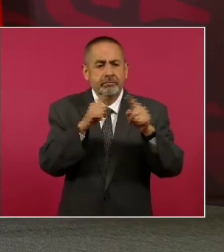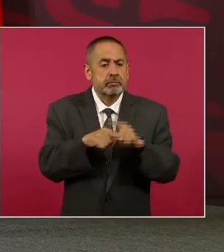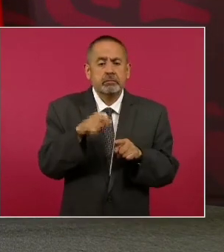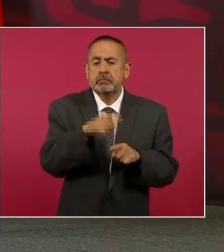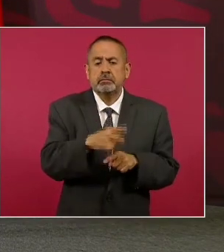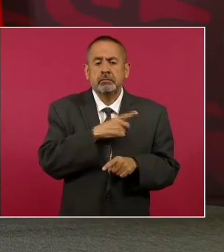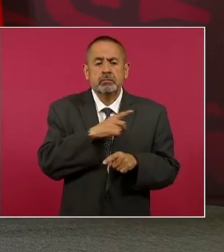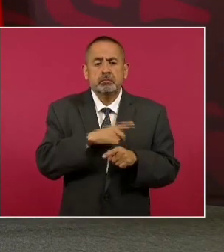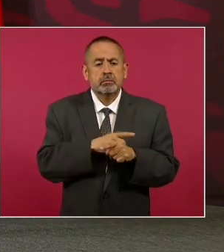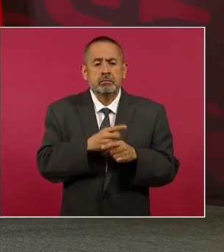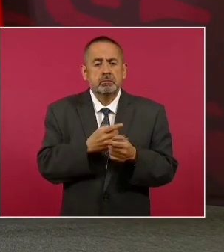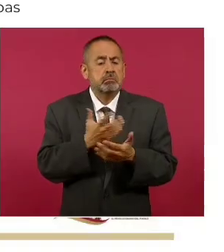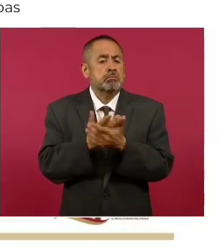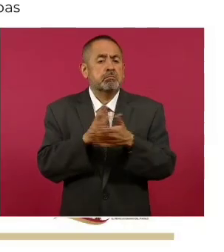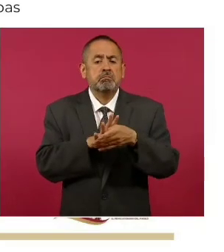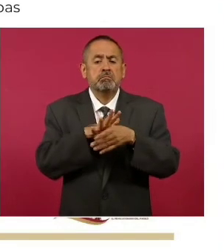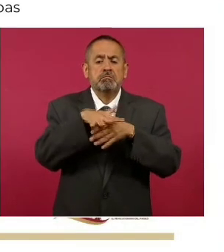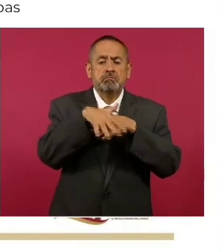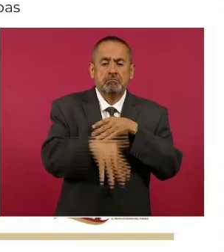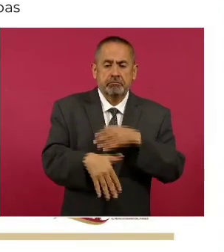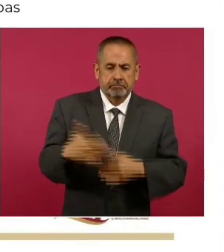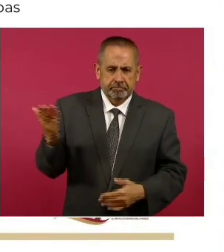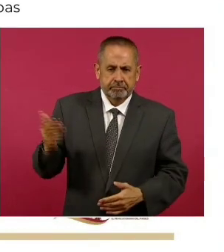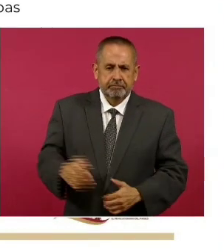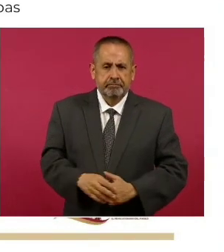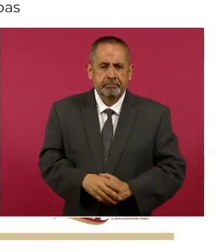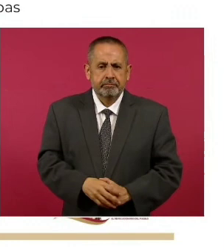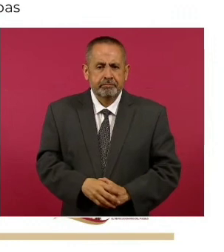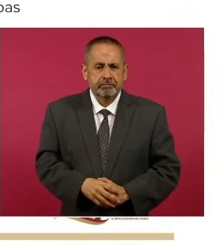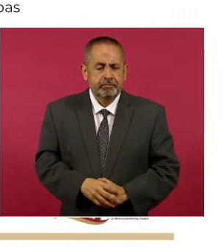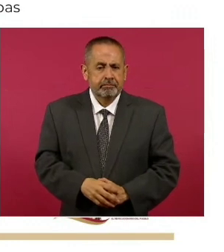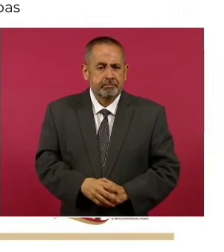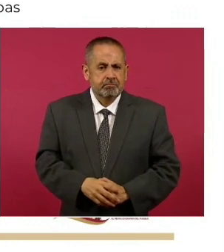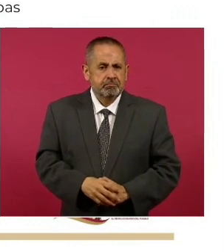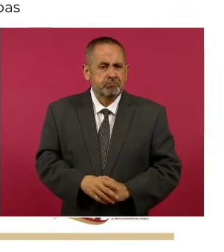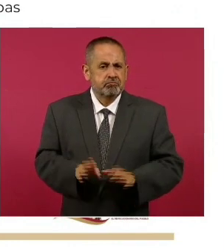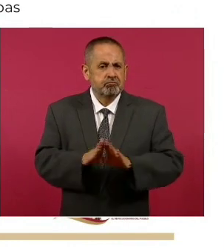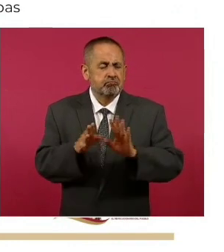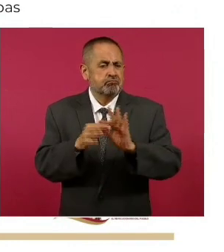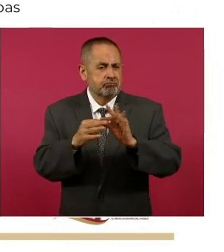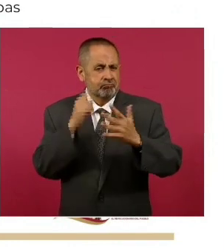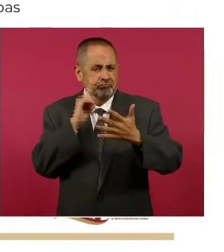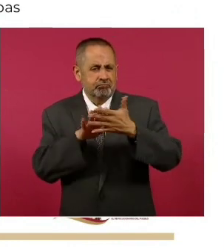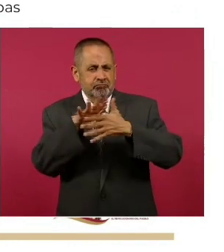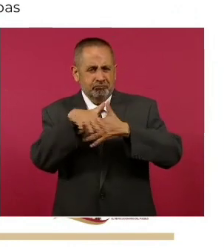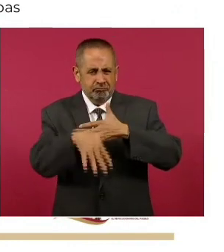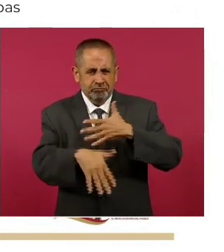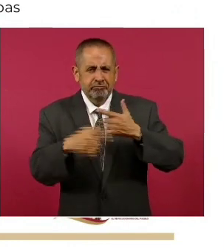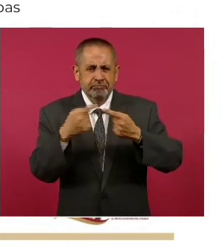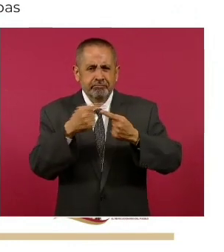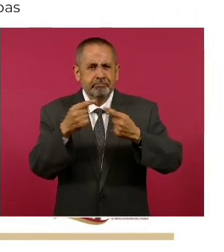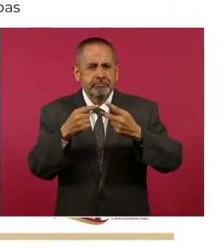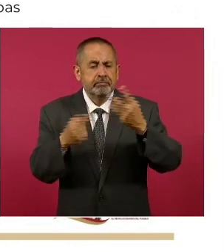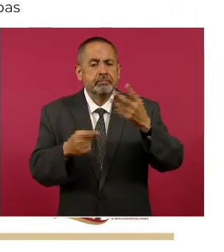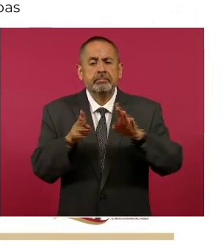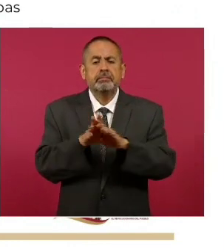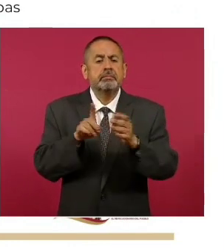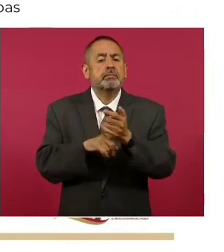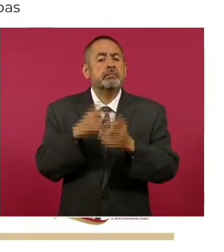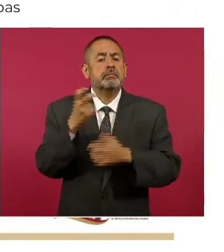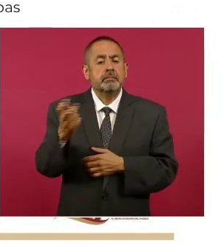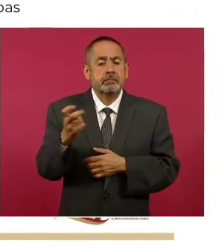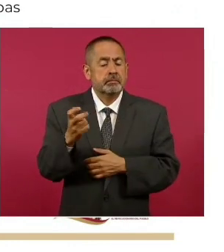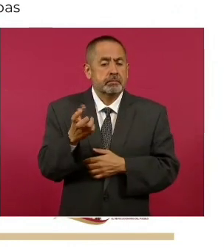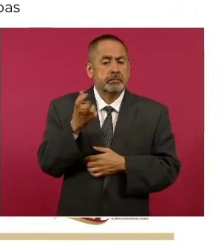y hay de materiales graduados, hay de arco, empotradas en las laderas. Esta presa es